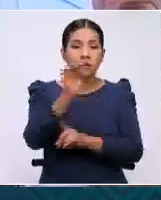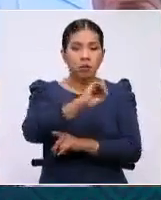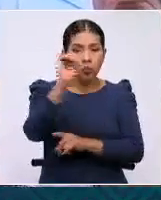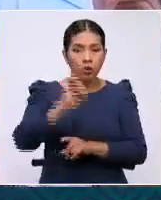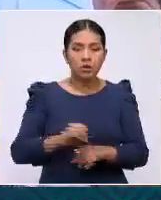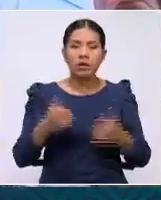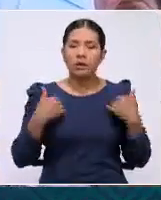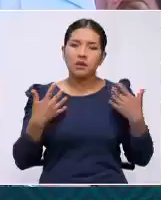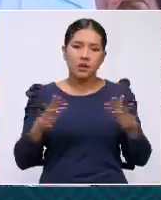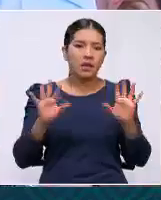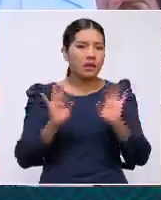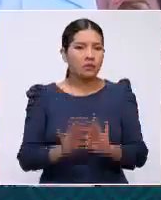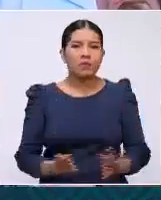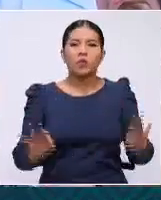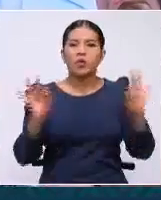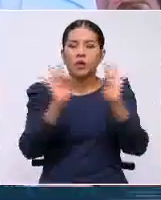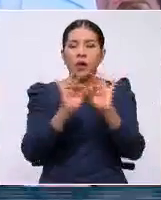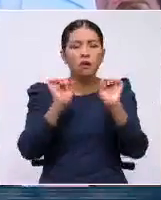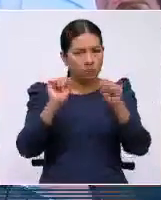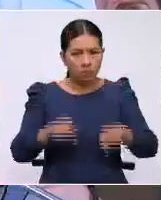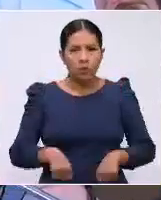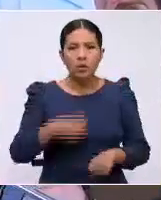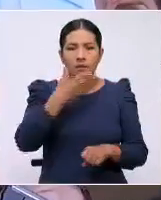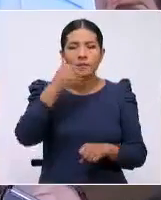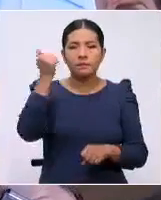muy importante y claro que podemos mejorarla.